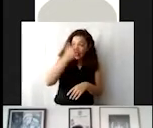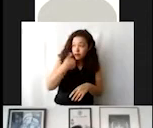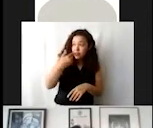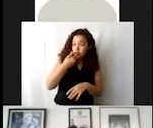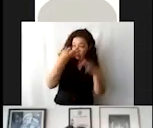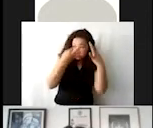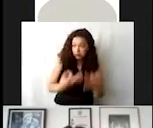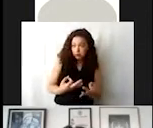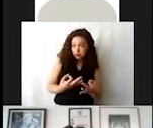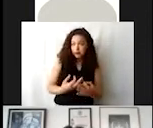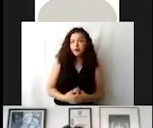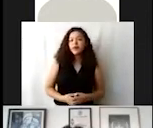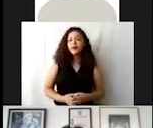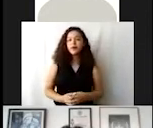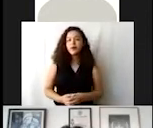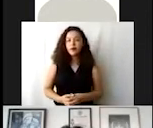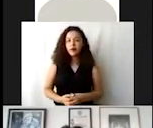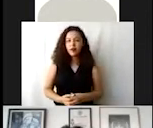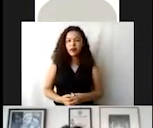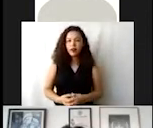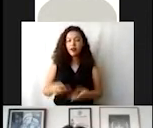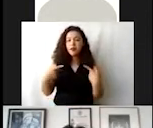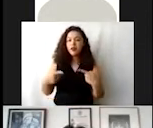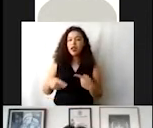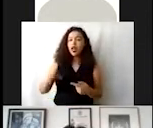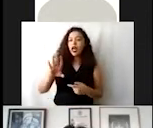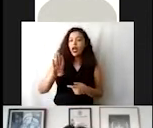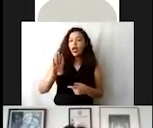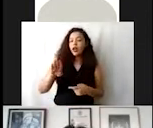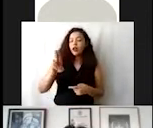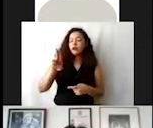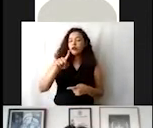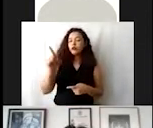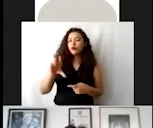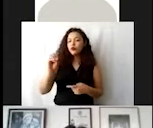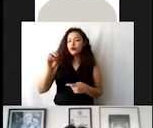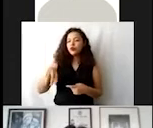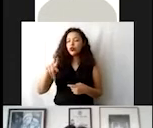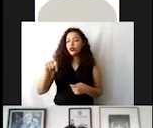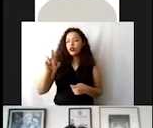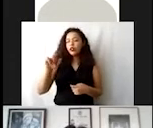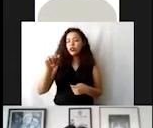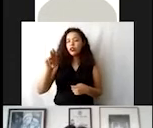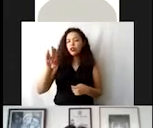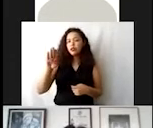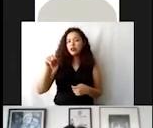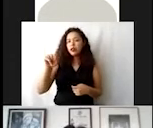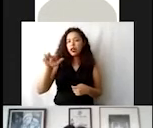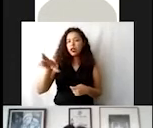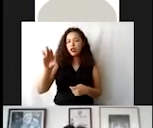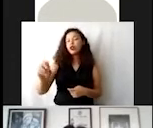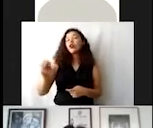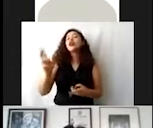a personas, a nuestro buzón tributario, y donde dice solicita la verificación de tu